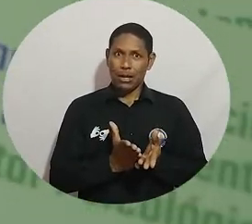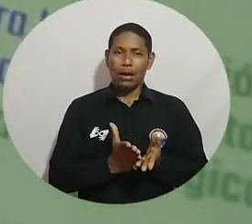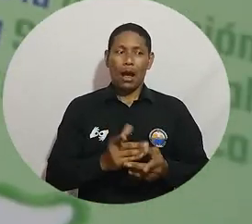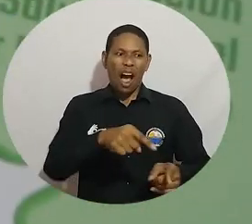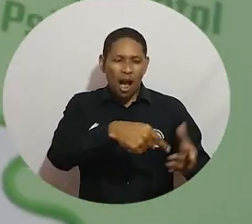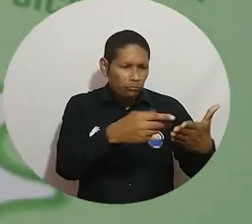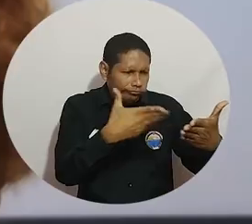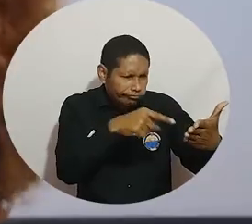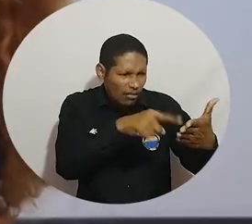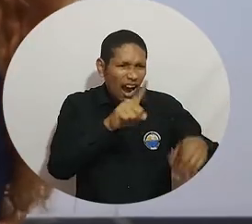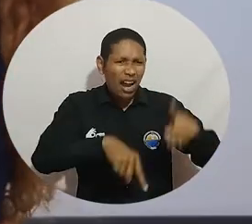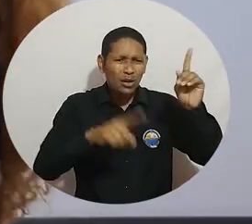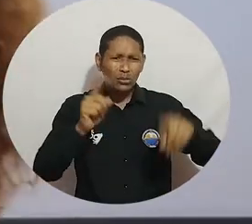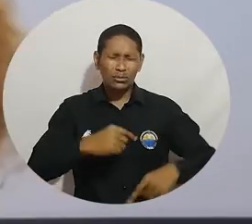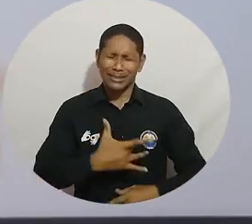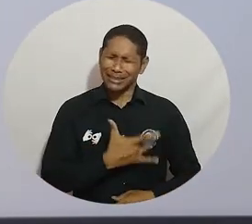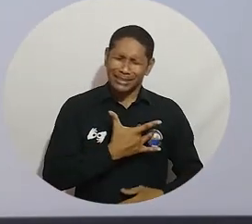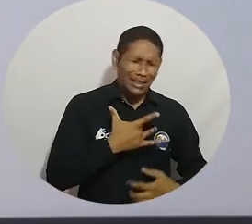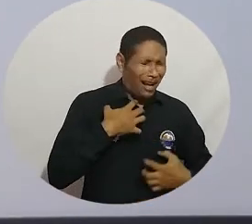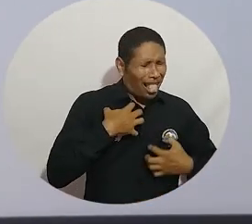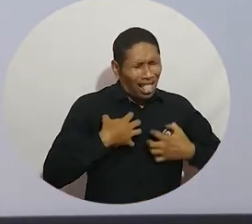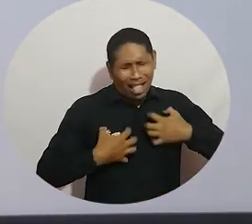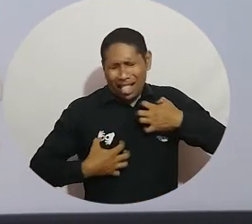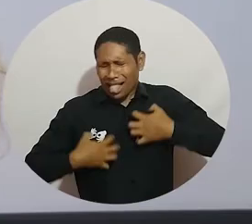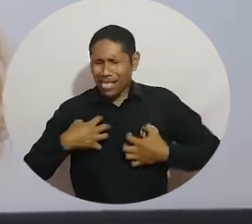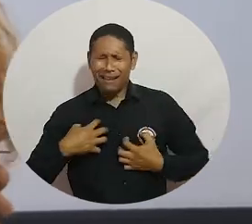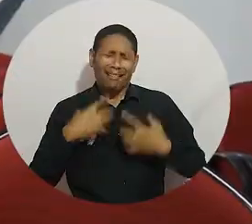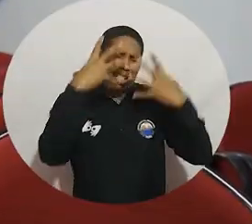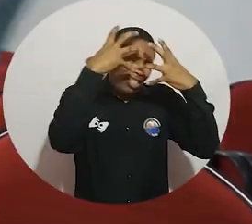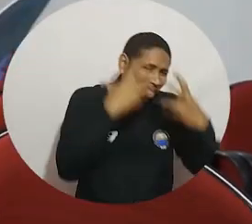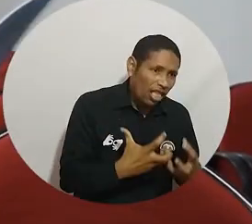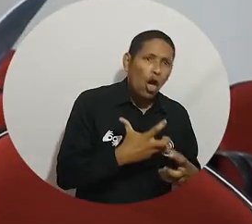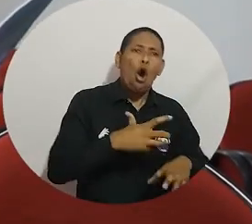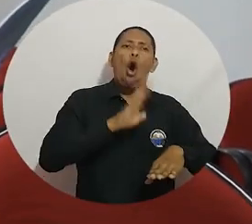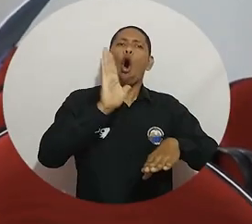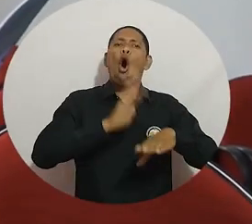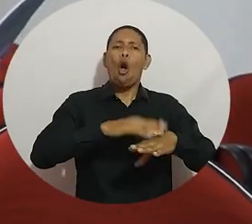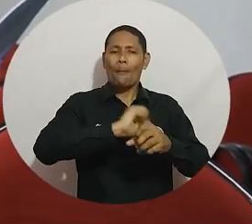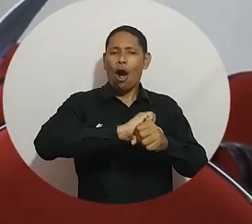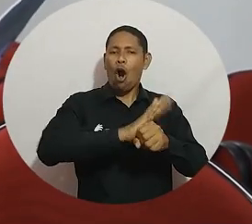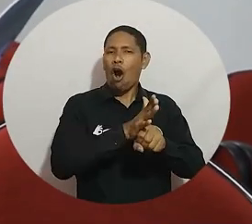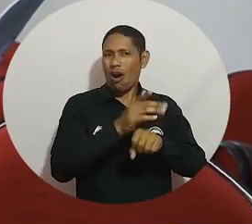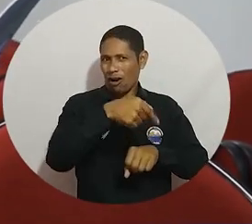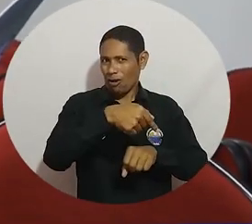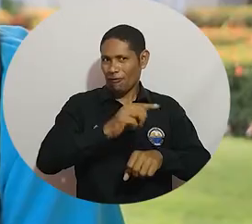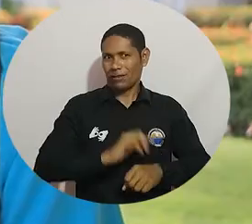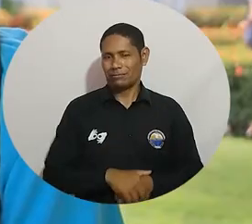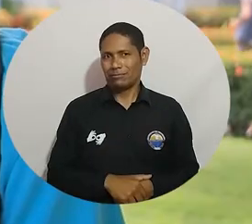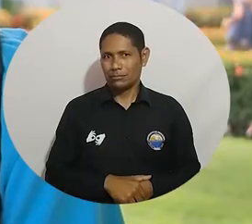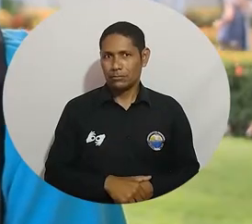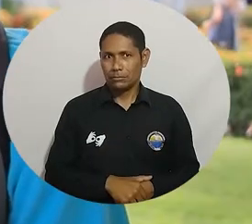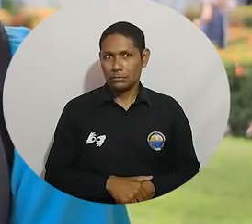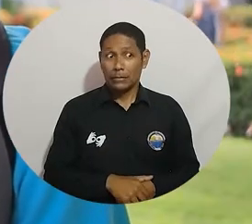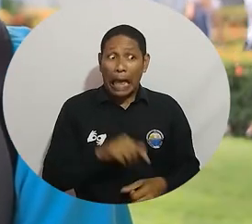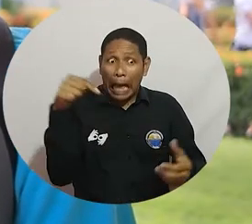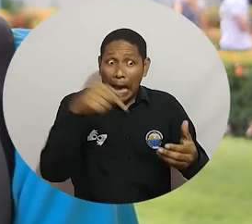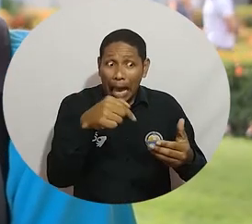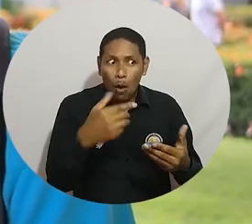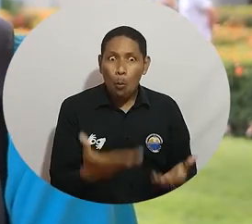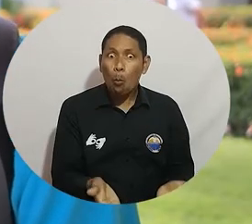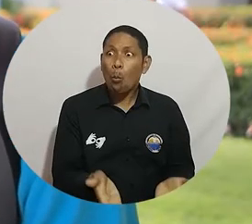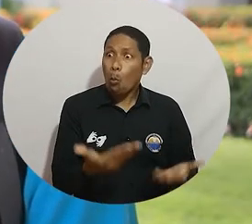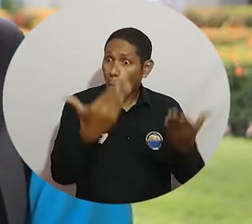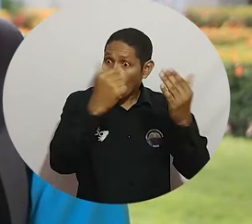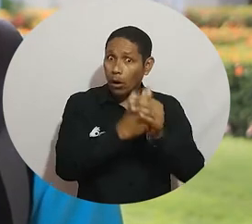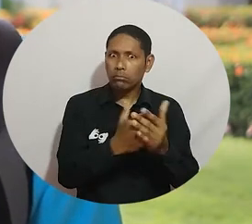reflejan casos de ansiedad, depresión y suicidio identificados a raíz de la pandemia por el COVID-19. A mí me parece muy buena